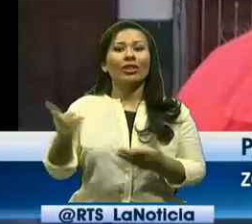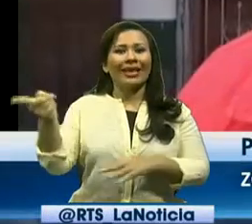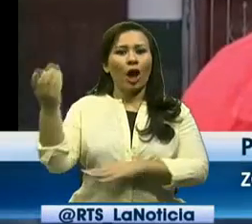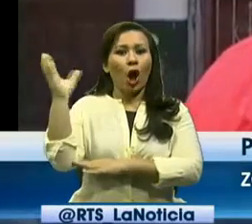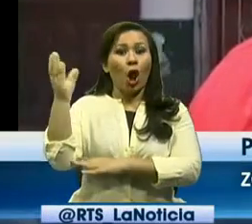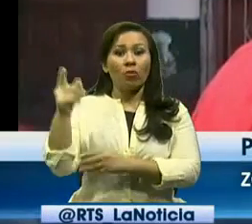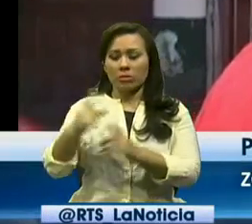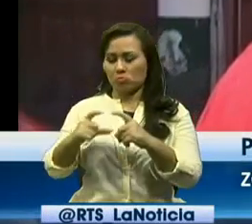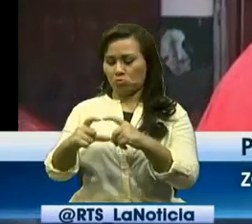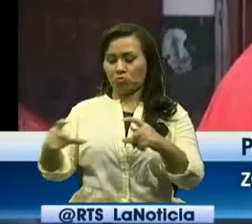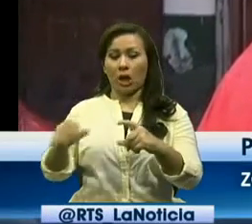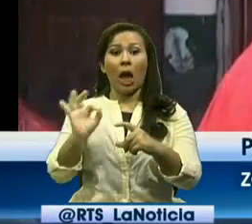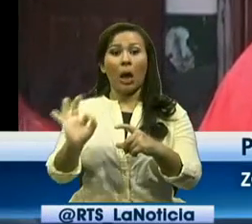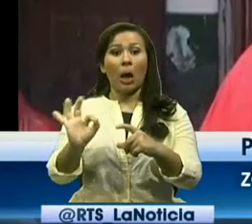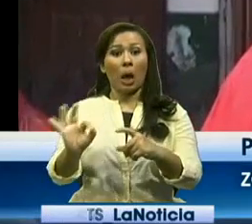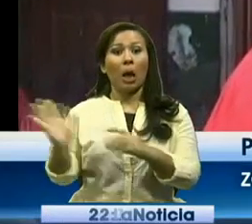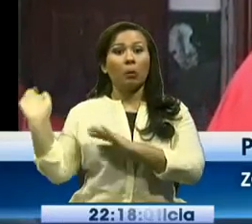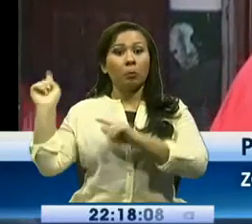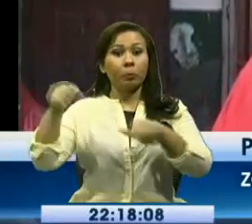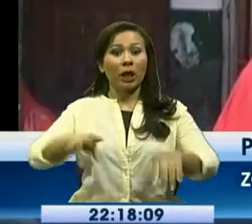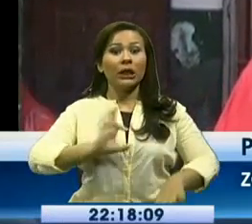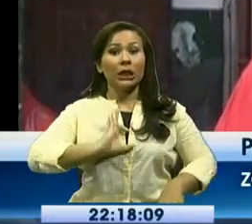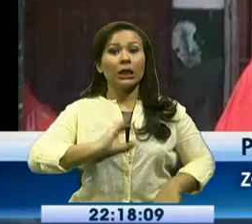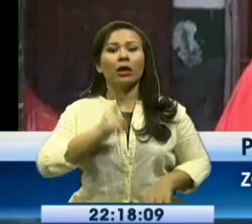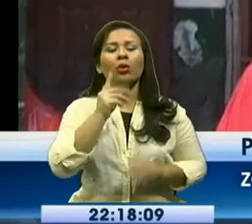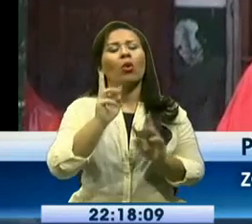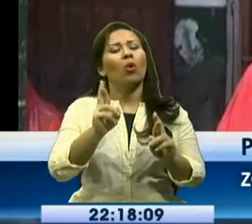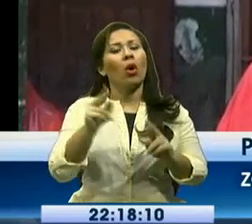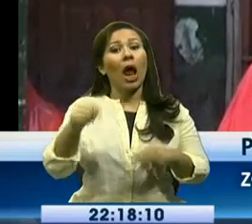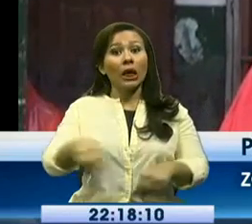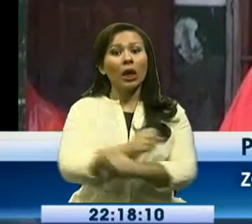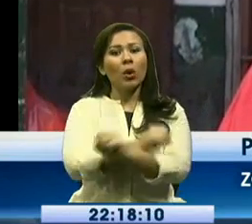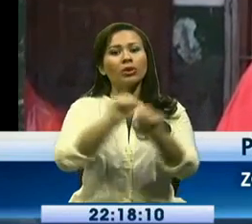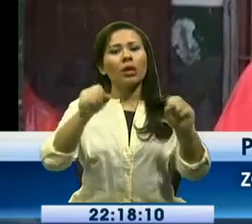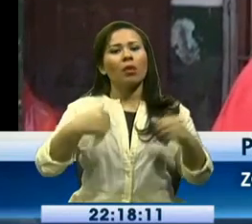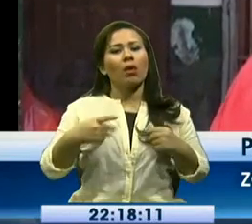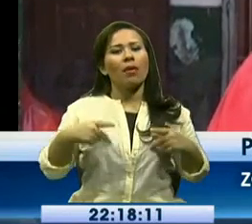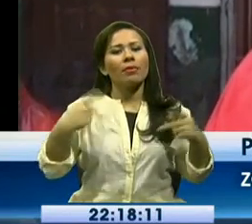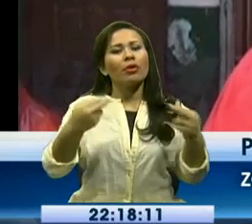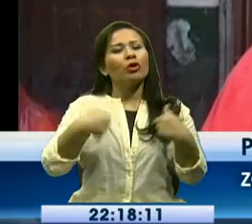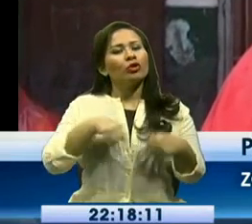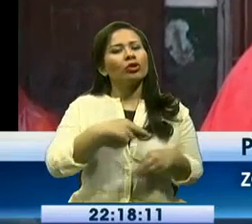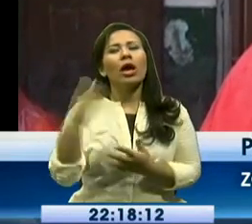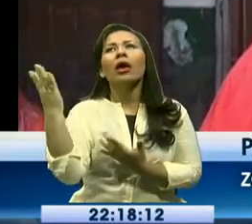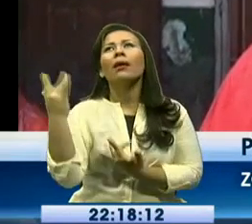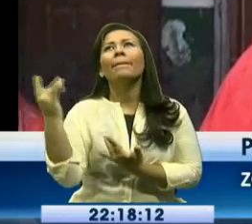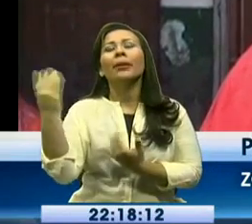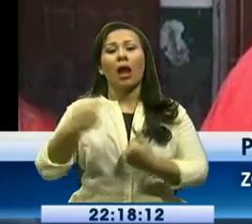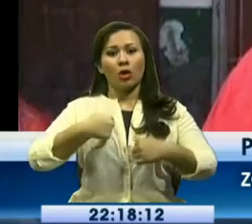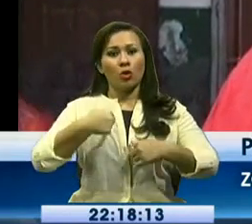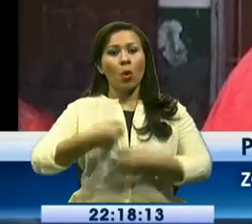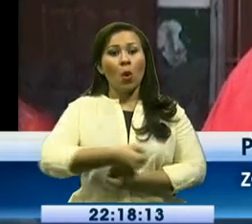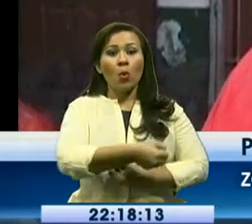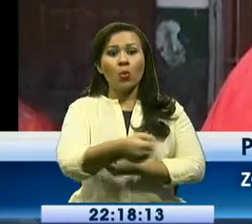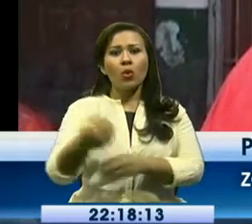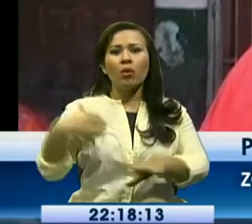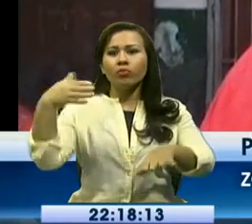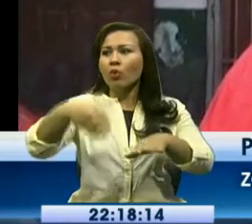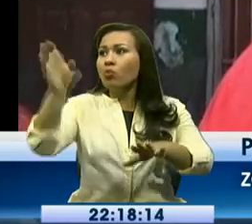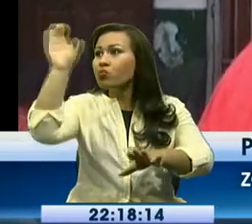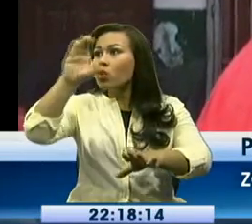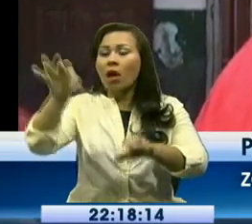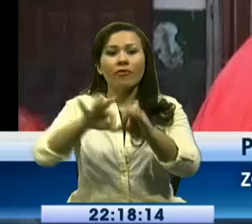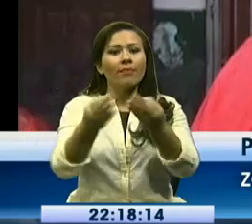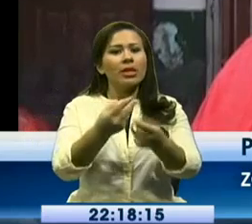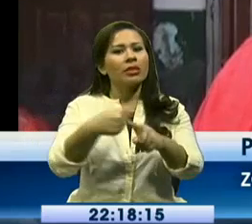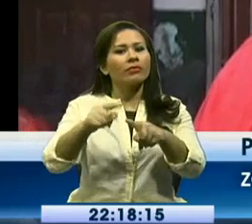día recuperamos 3 personas con vida, que han pasado ya 3 días exactamente, y la esperanza sigue viva como bomberos, y creo que los familiares así mismo tienen la misma esperanza,